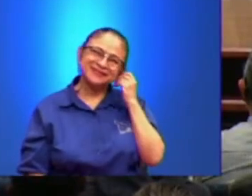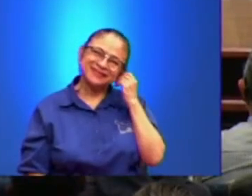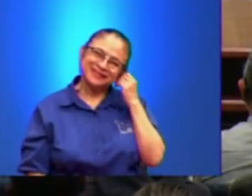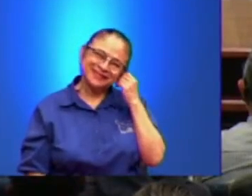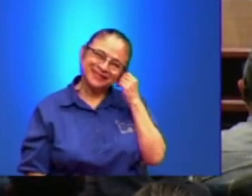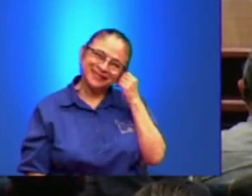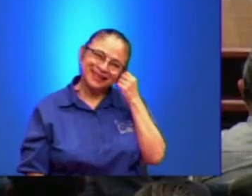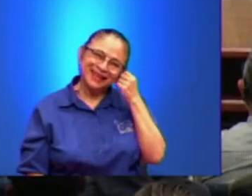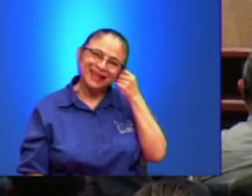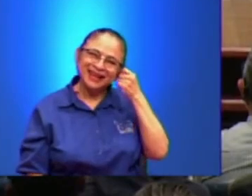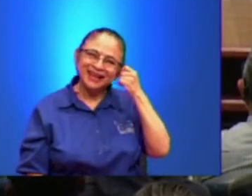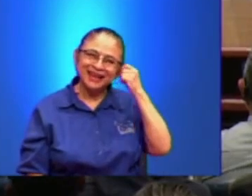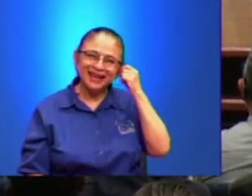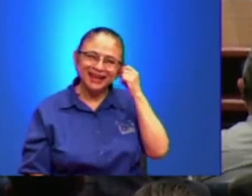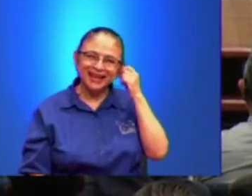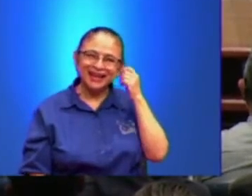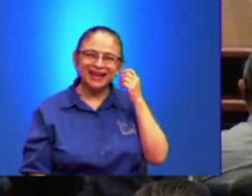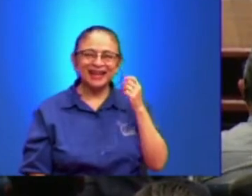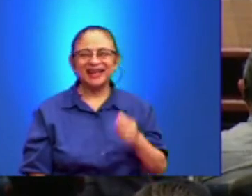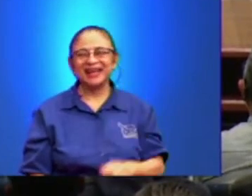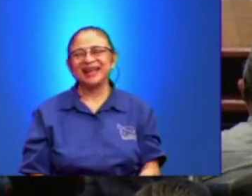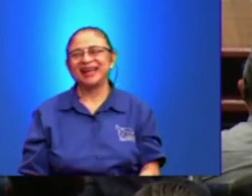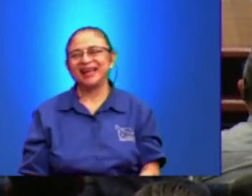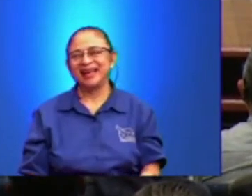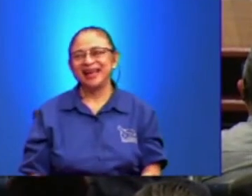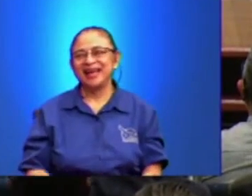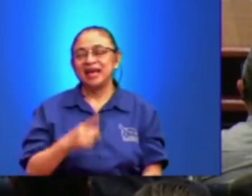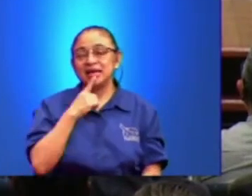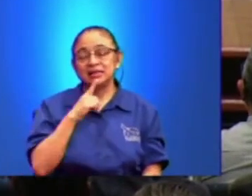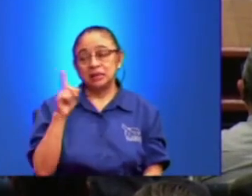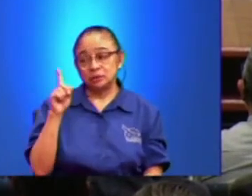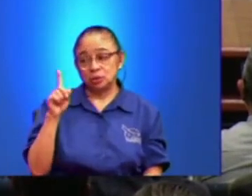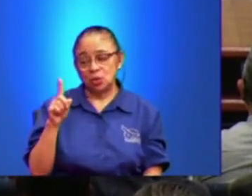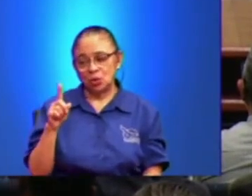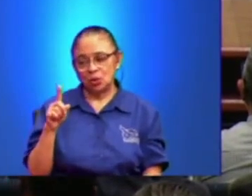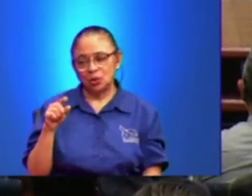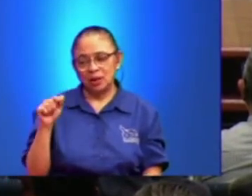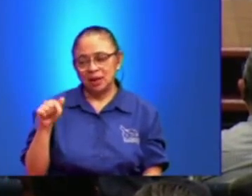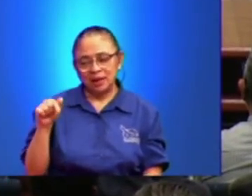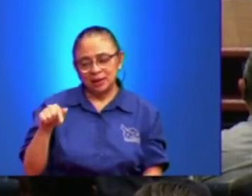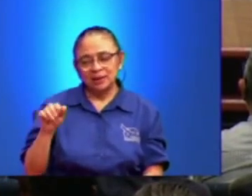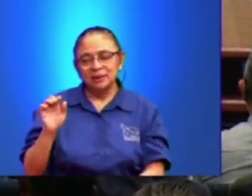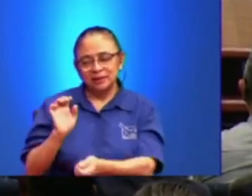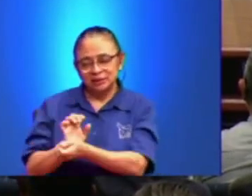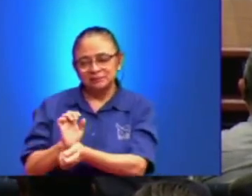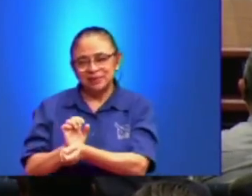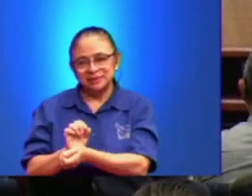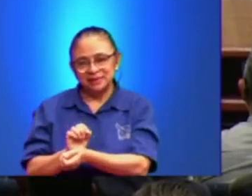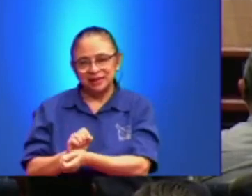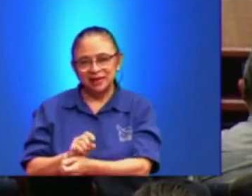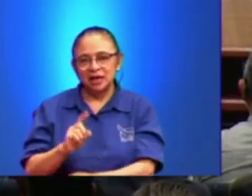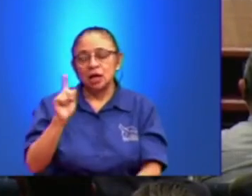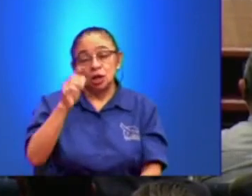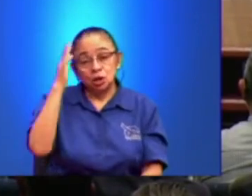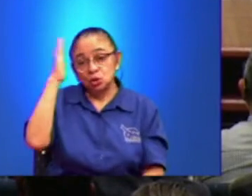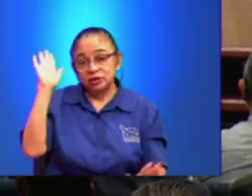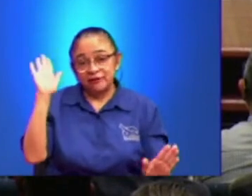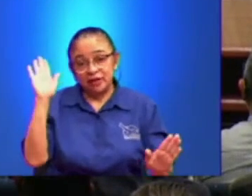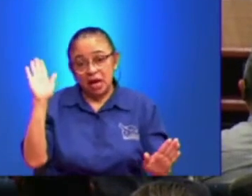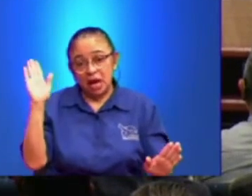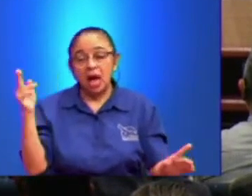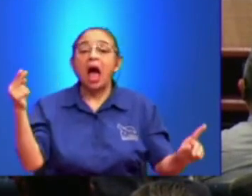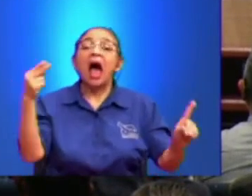es todavía no arranque en el bus let's get a ver qué pasa aquí no estaba definido hasta que